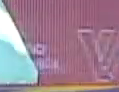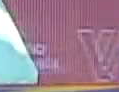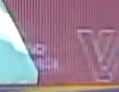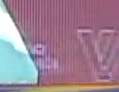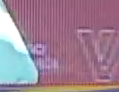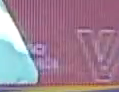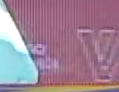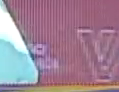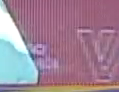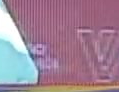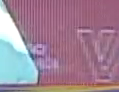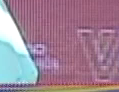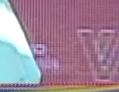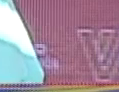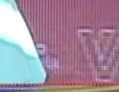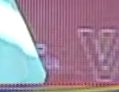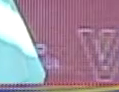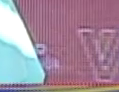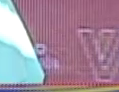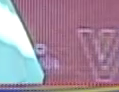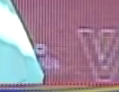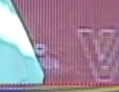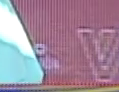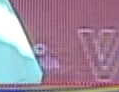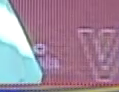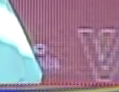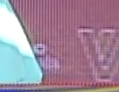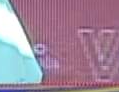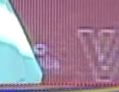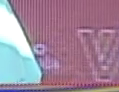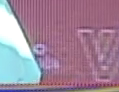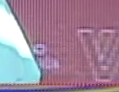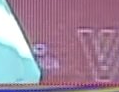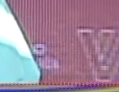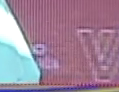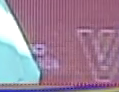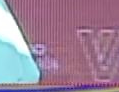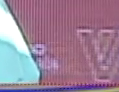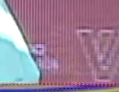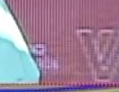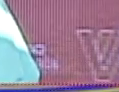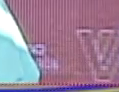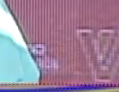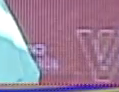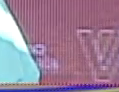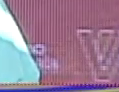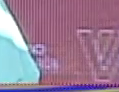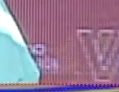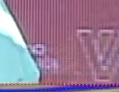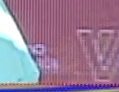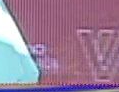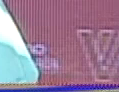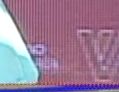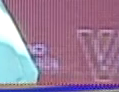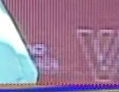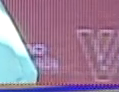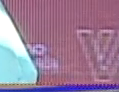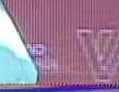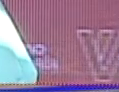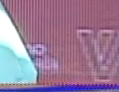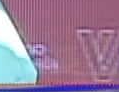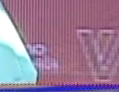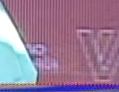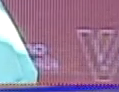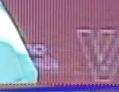el comentario. El municipio Zamora. Urdaneta, el municipio donde nació Urdaneta. Zamora. Correcto. Es